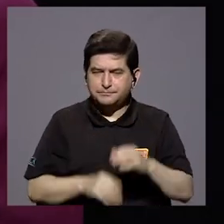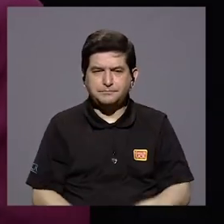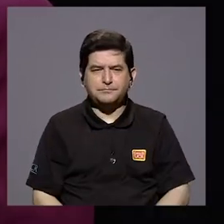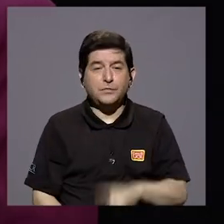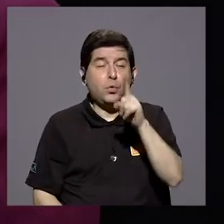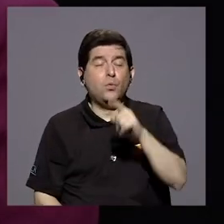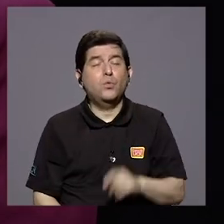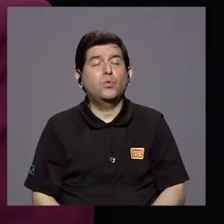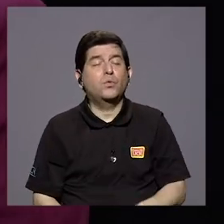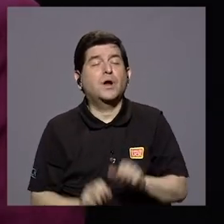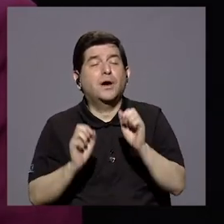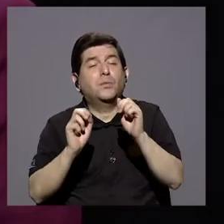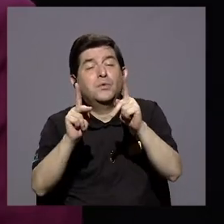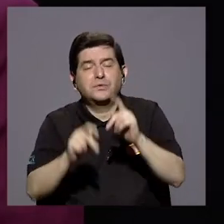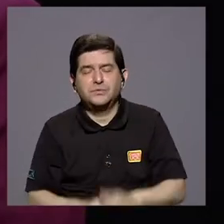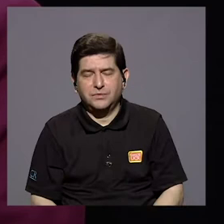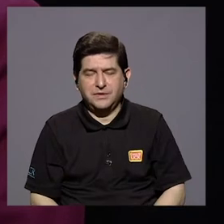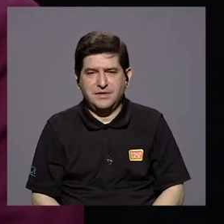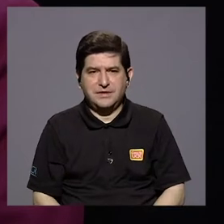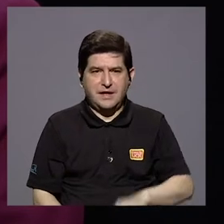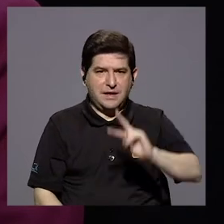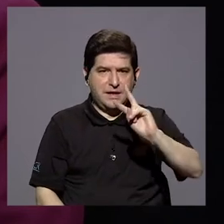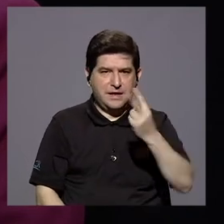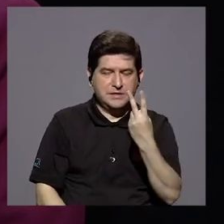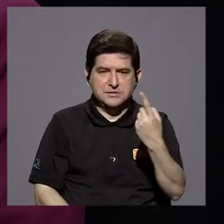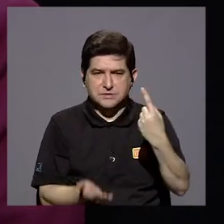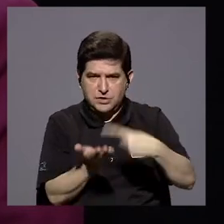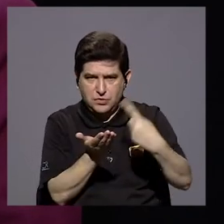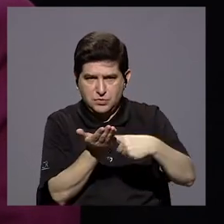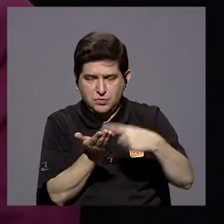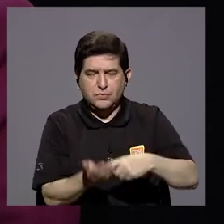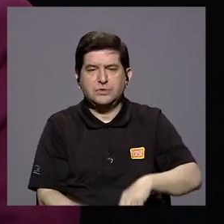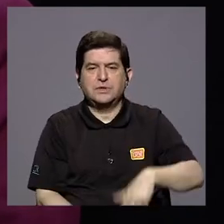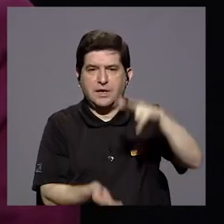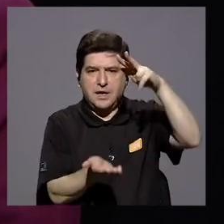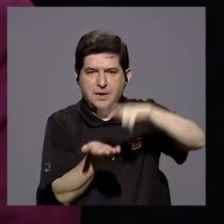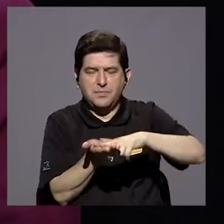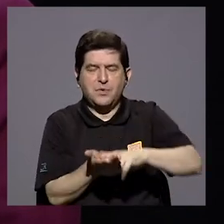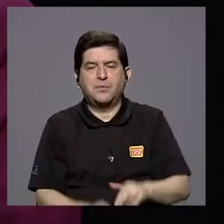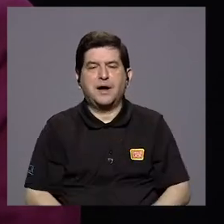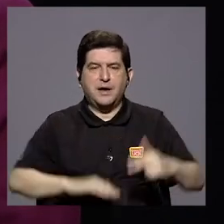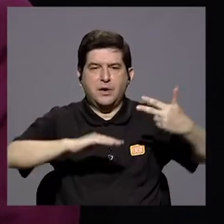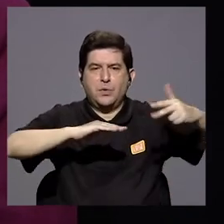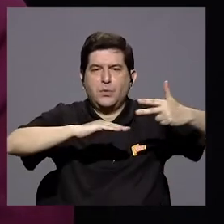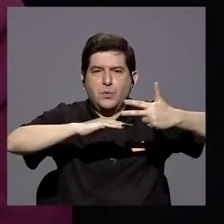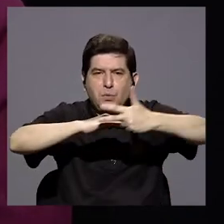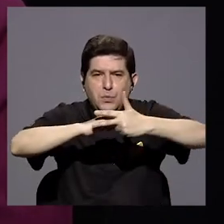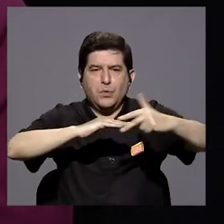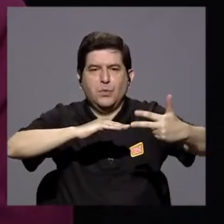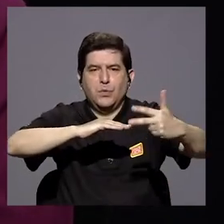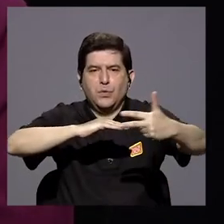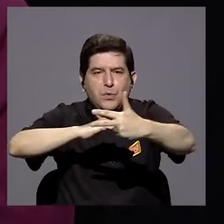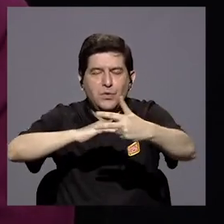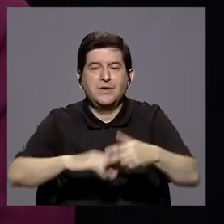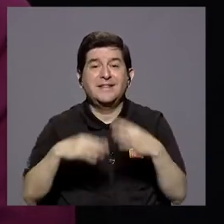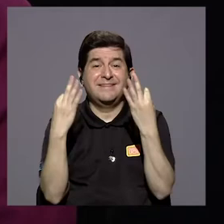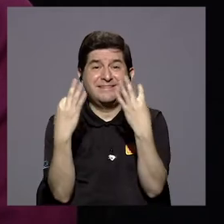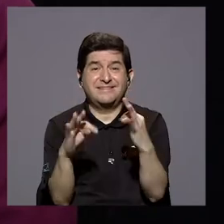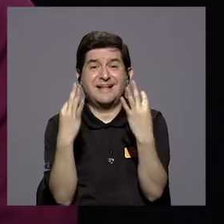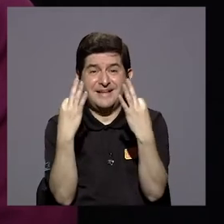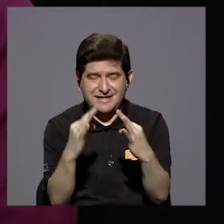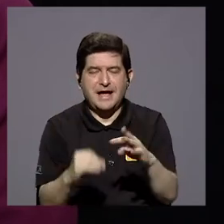luz, acabamos de aprobar en segundo debate las marinas, para poder tratar de